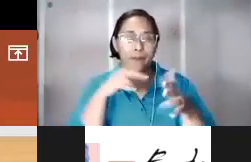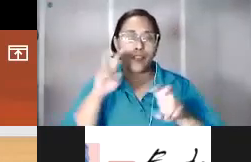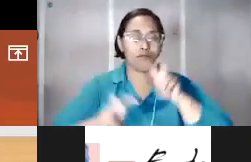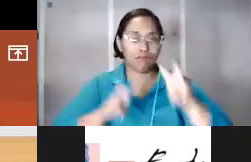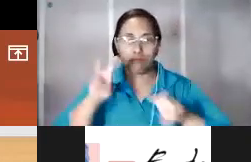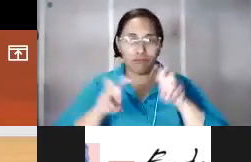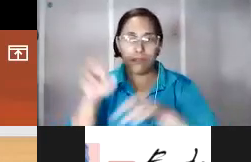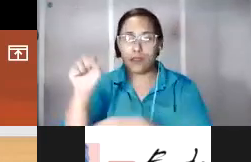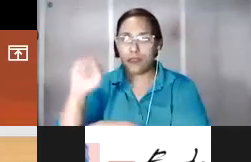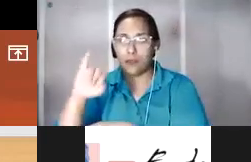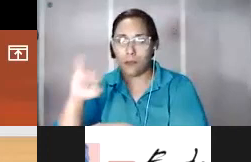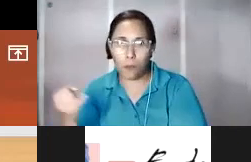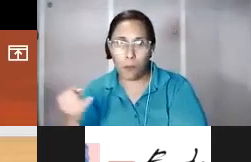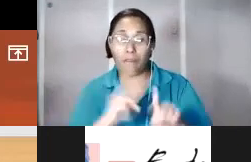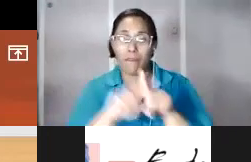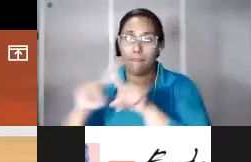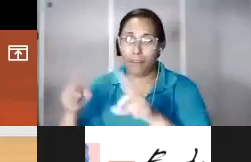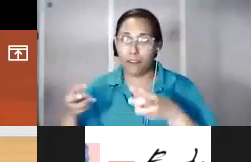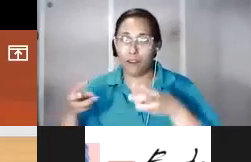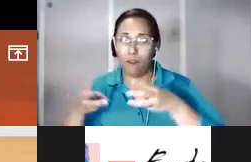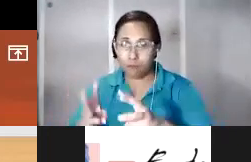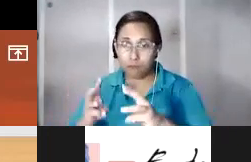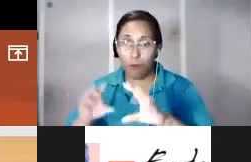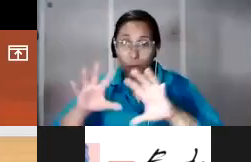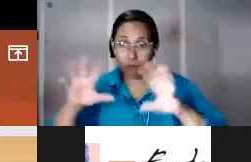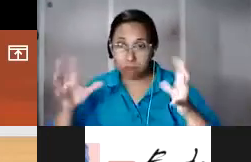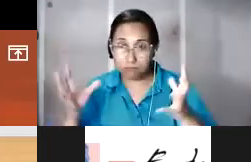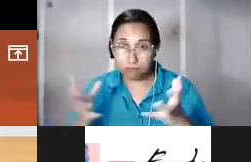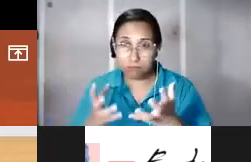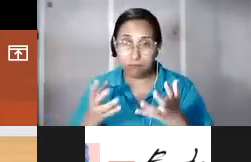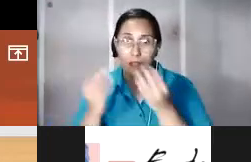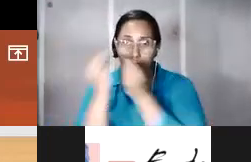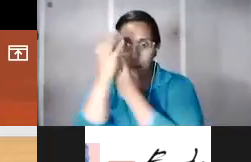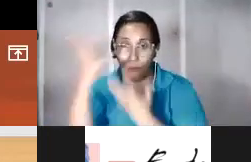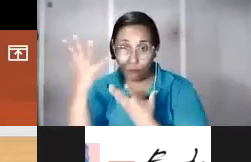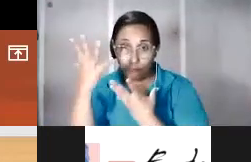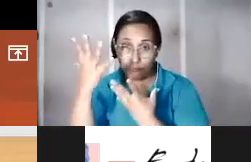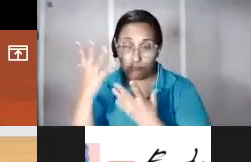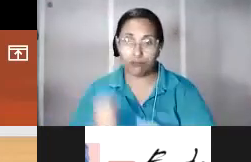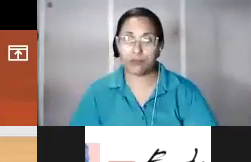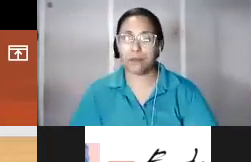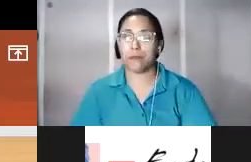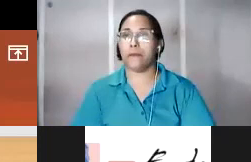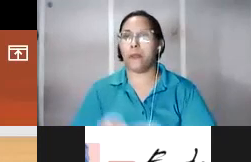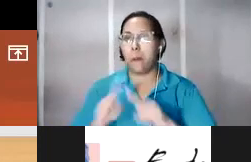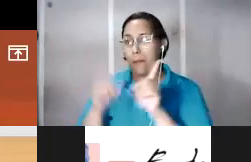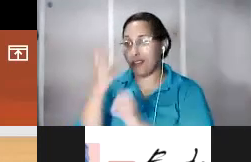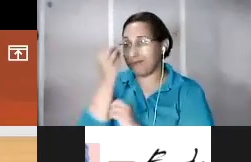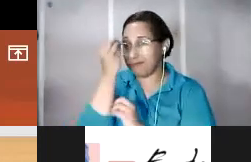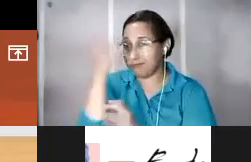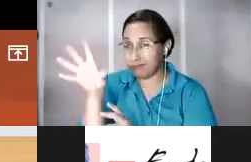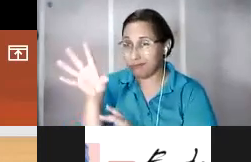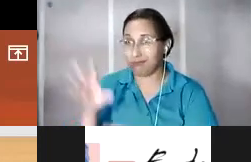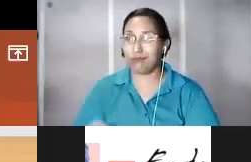San Juan, hay mil formas de abordarlo. No me hicieron caso. Y entonces, a raíz de mi